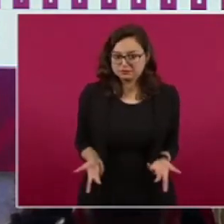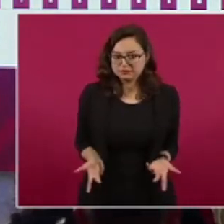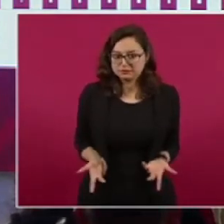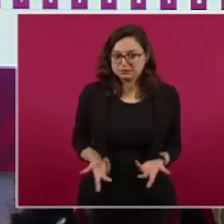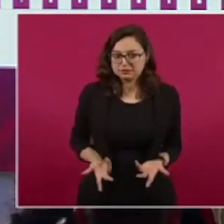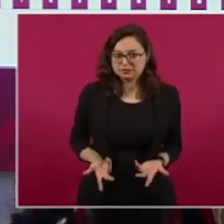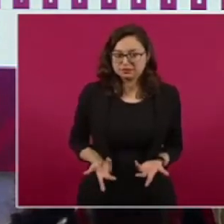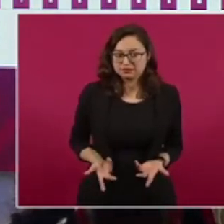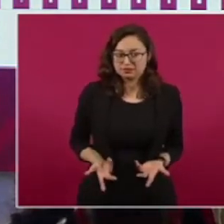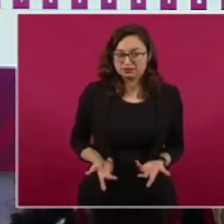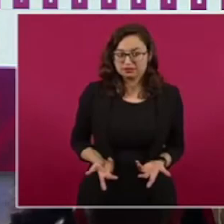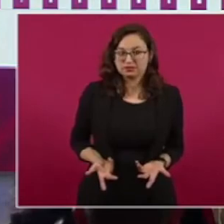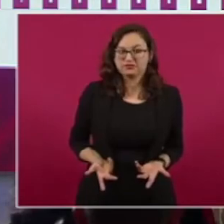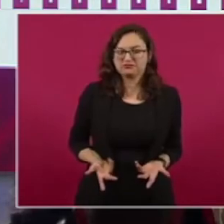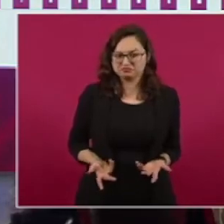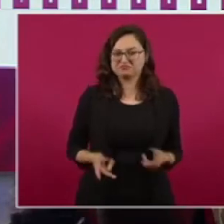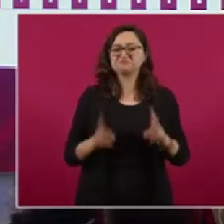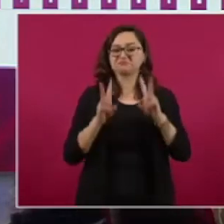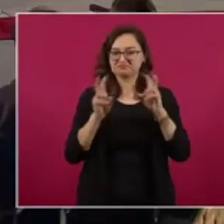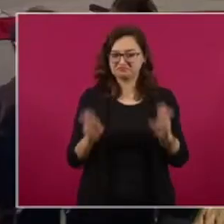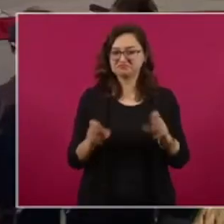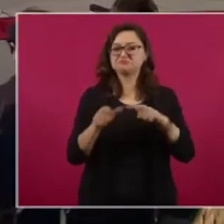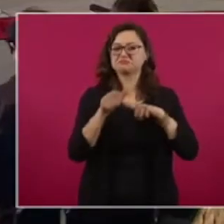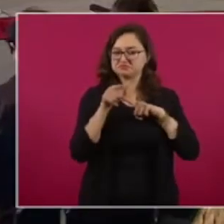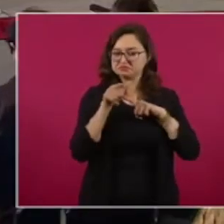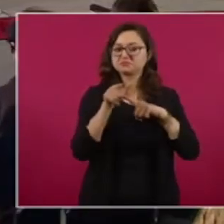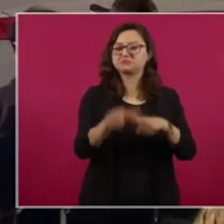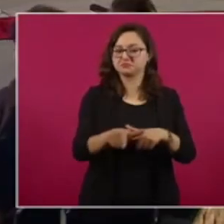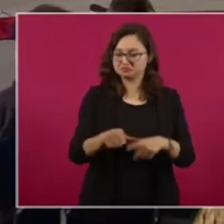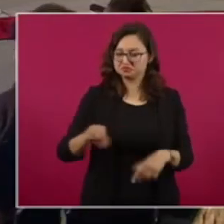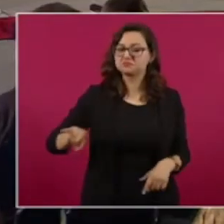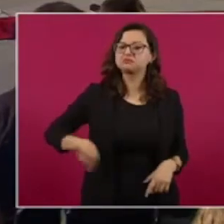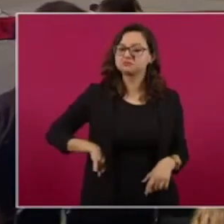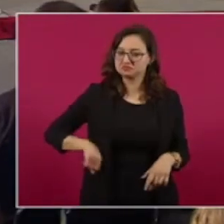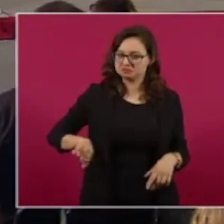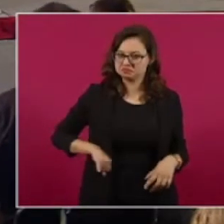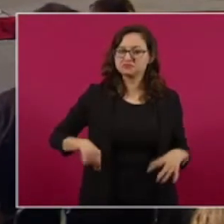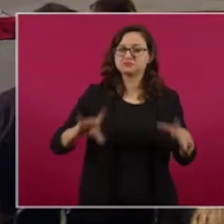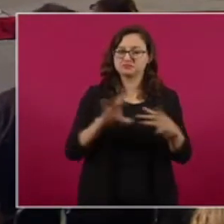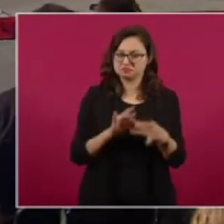pero vamos a seguir con el tema, porque es muy interesante.